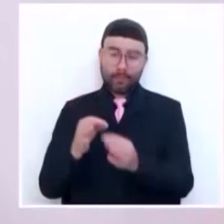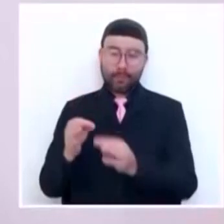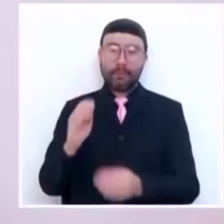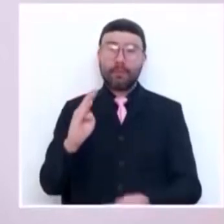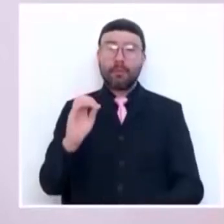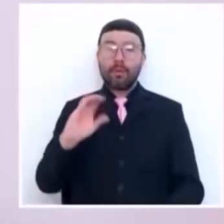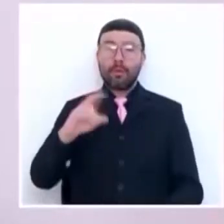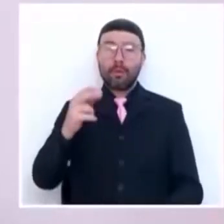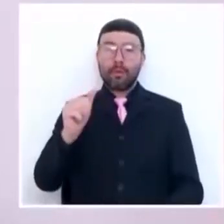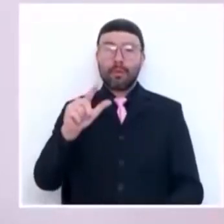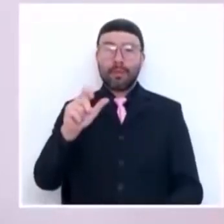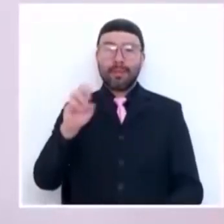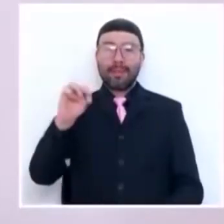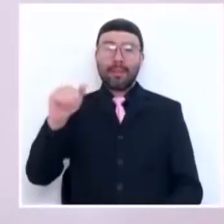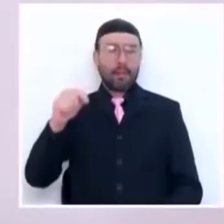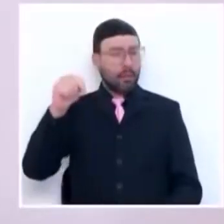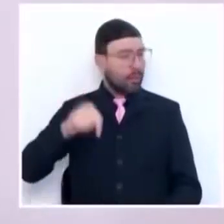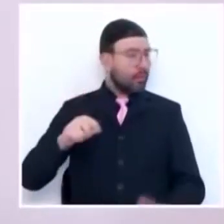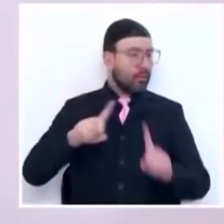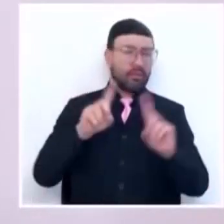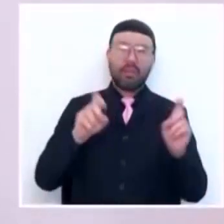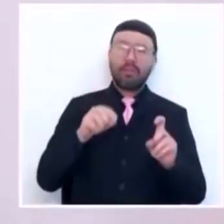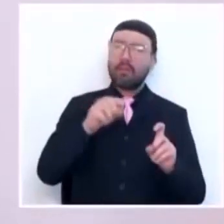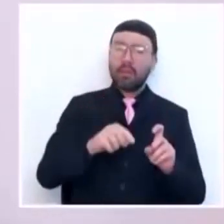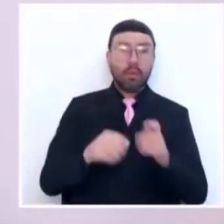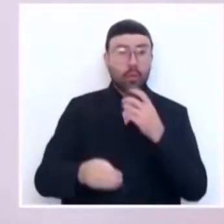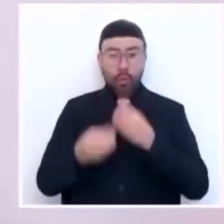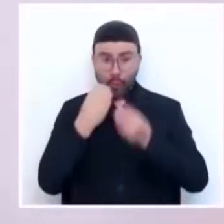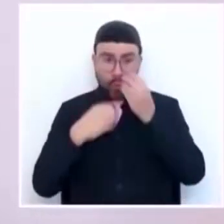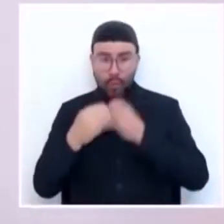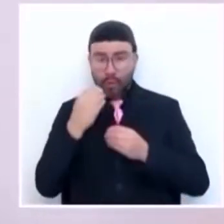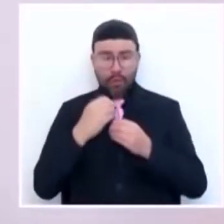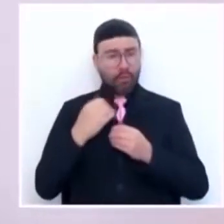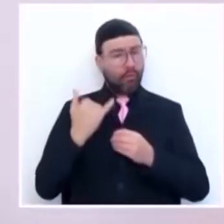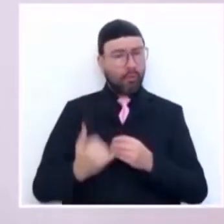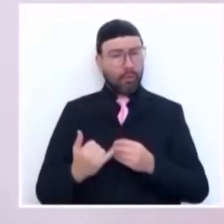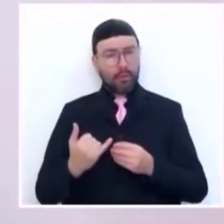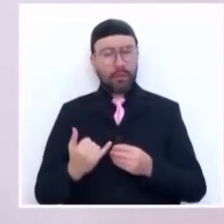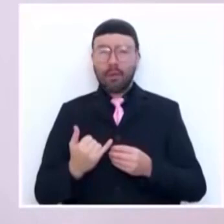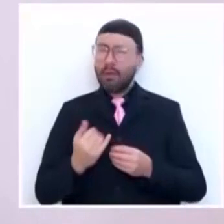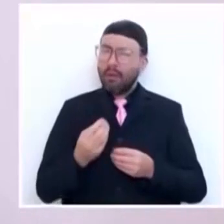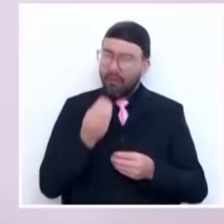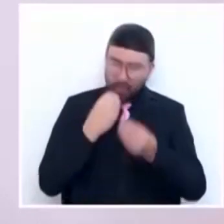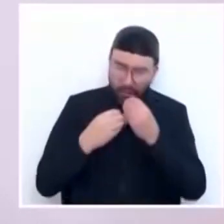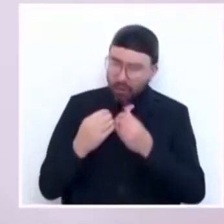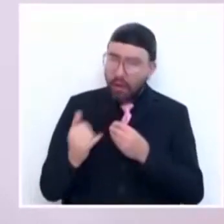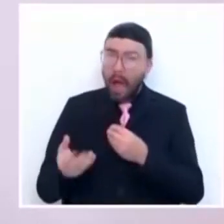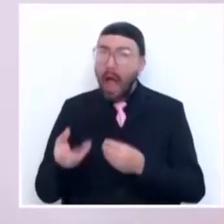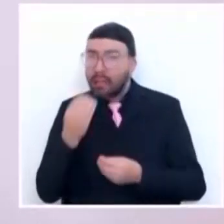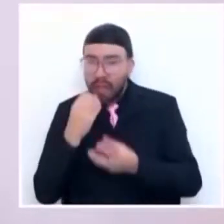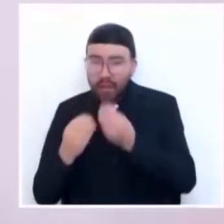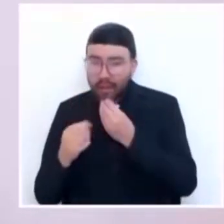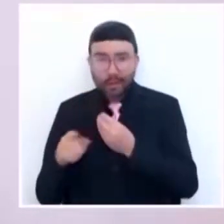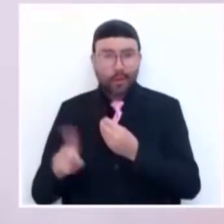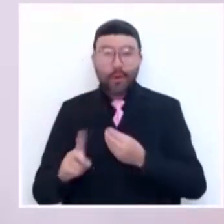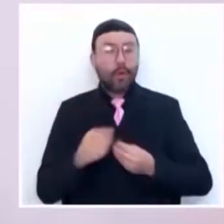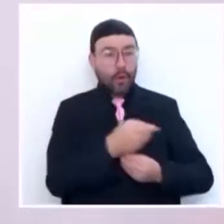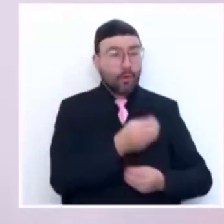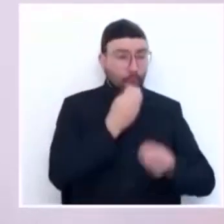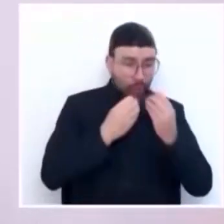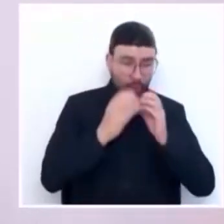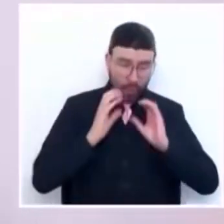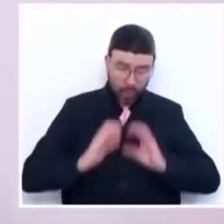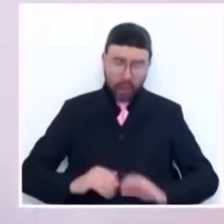de hoy vamos a hablar de los alimentos que no son sólidos, sino de los alimentos que necesita nuestro cuerpo, y